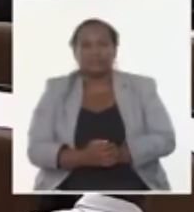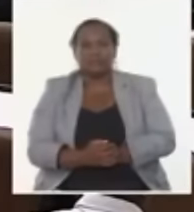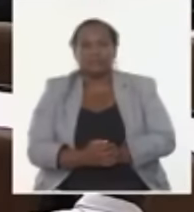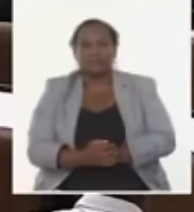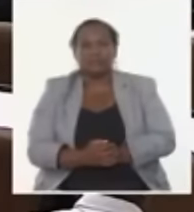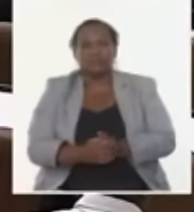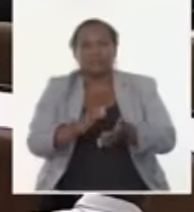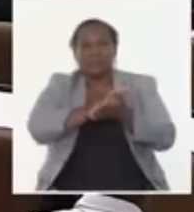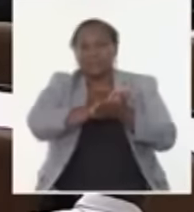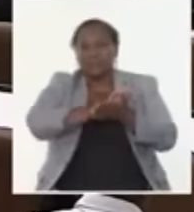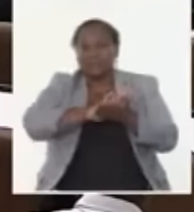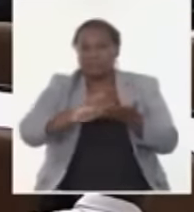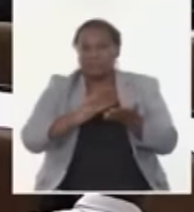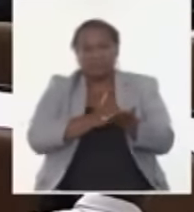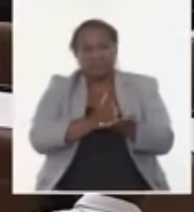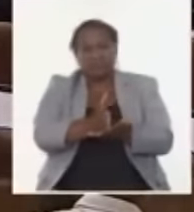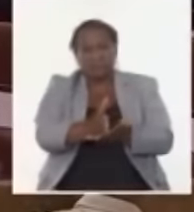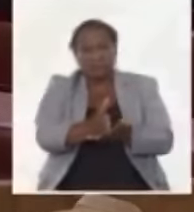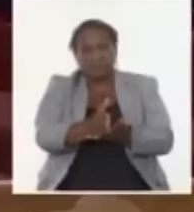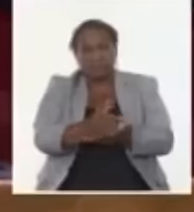Permiso para continuar.